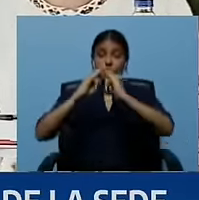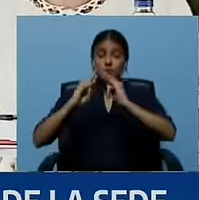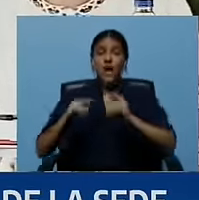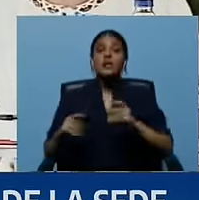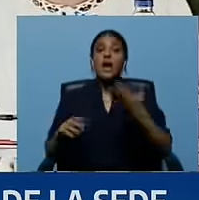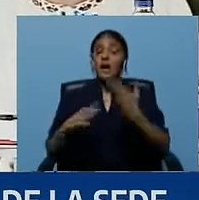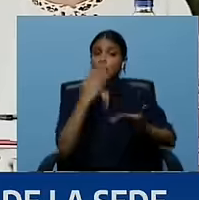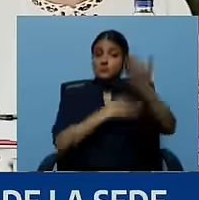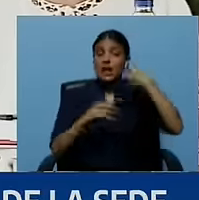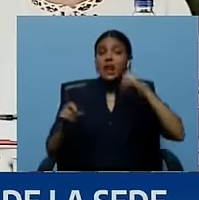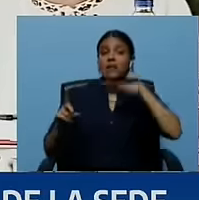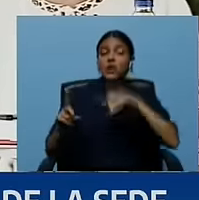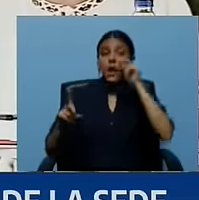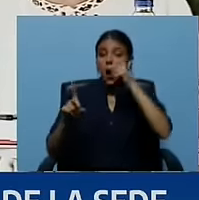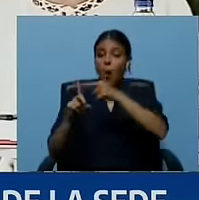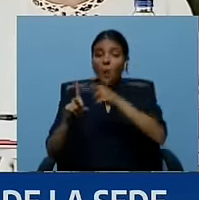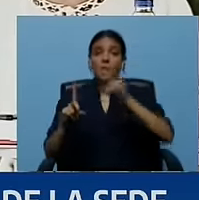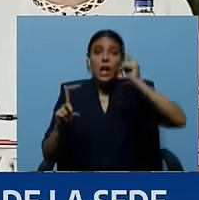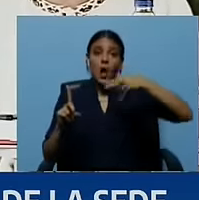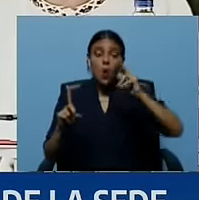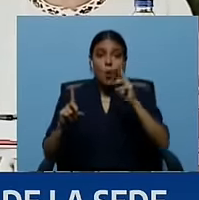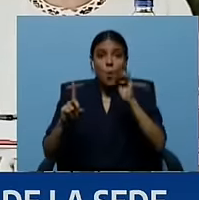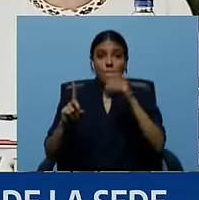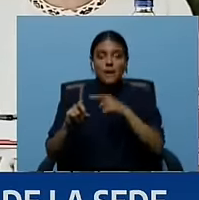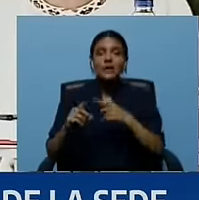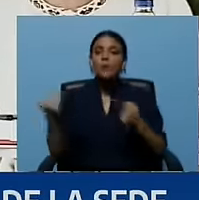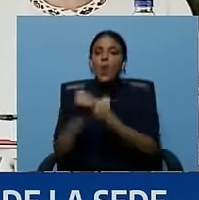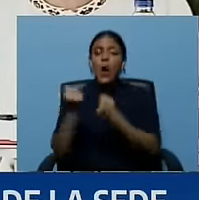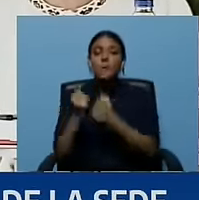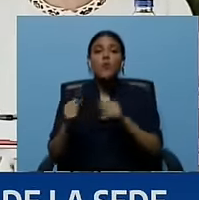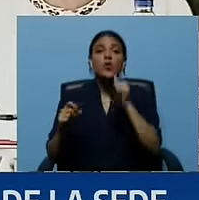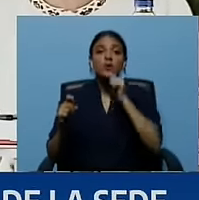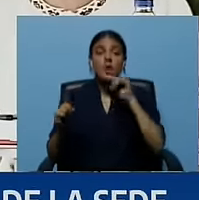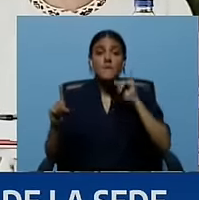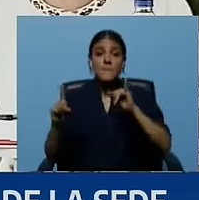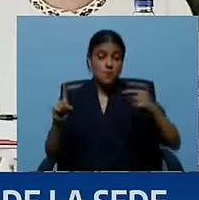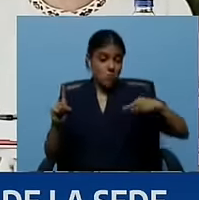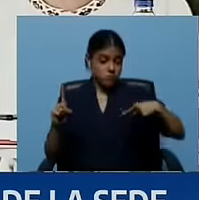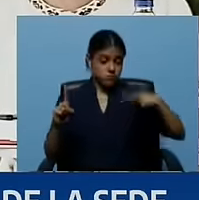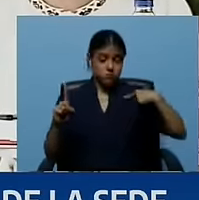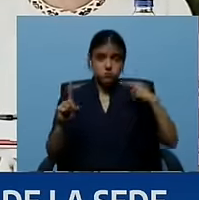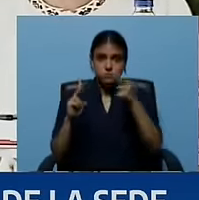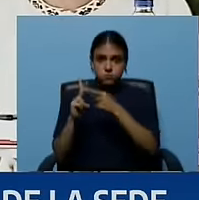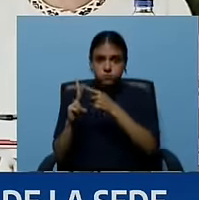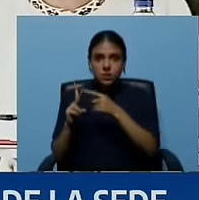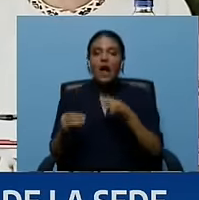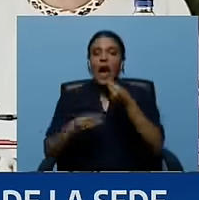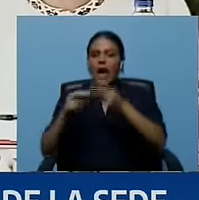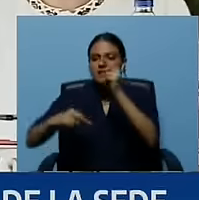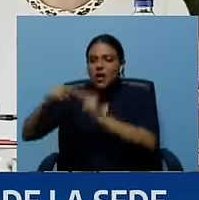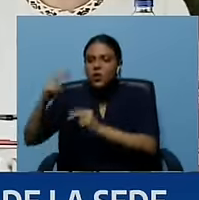Fernández Morán, con el apoyo del presidente Marcos Pérez Jiménez, instaló el primer reactor nuclear.